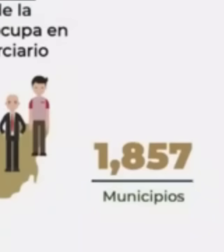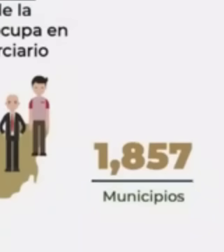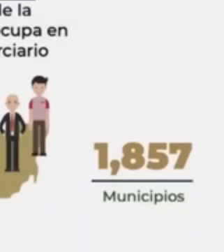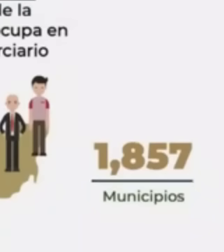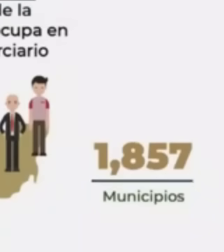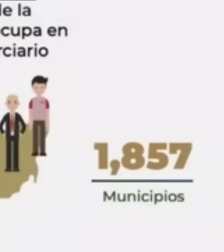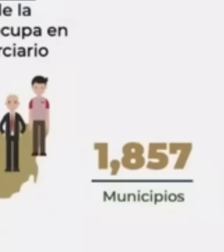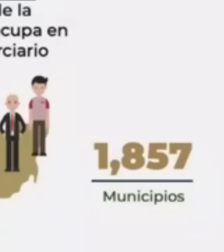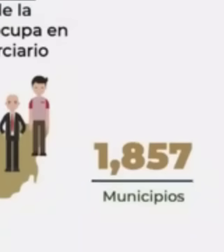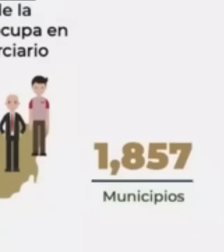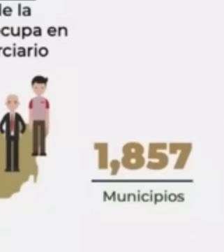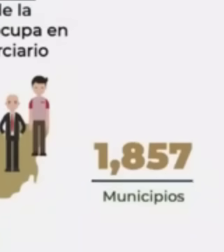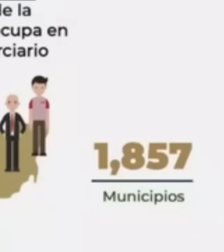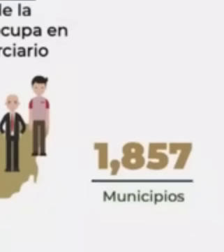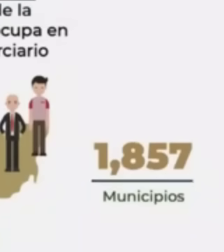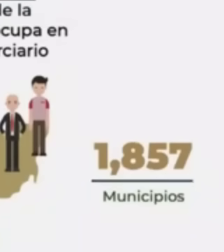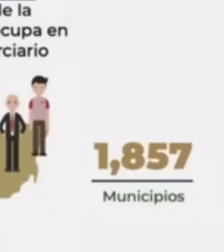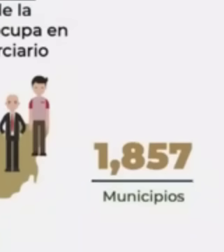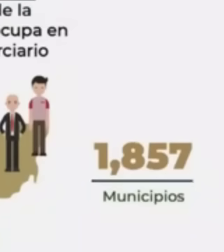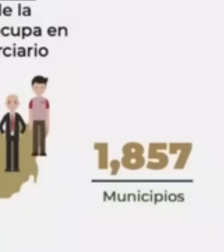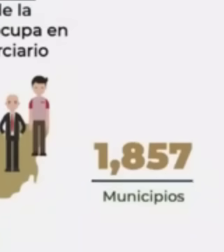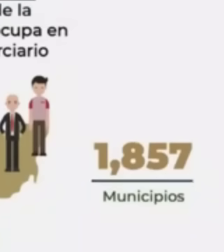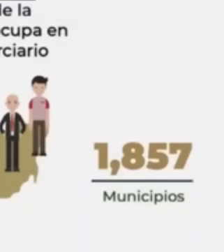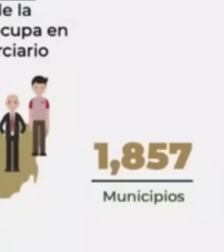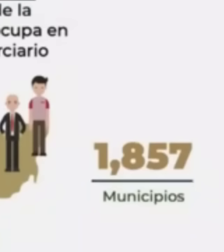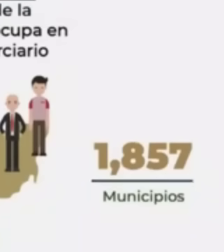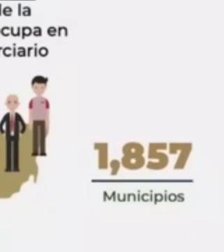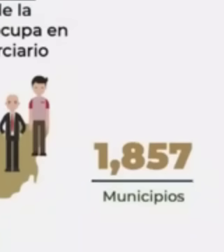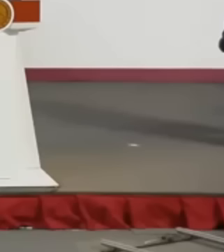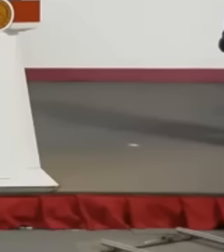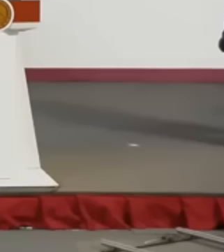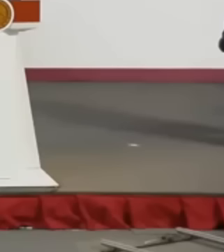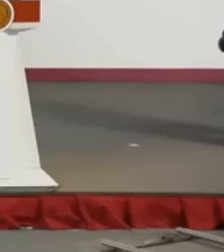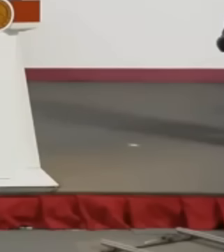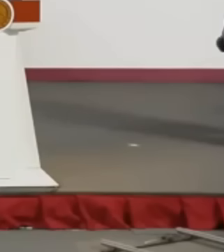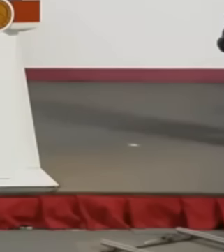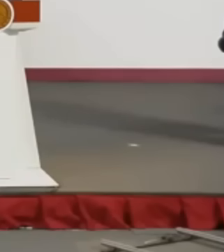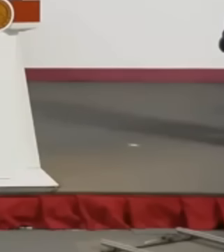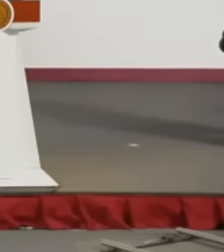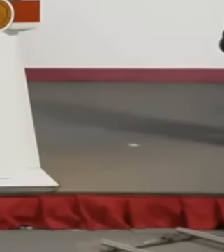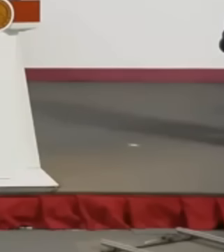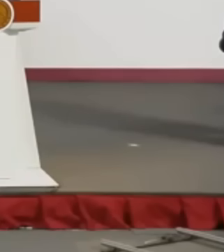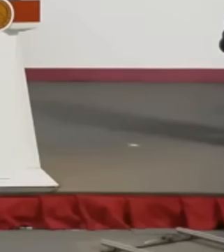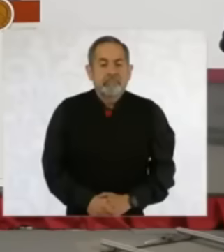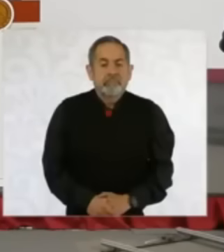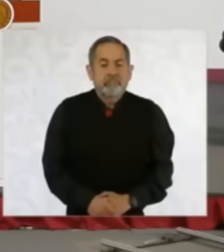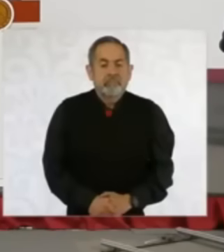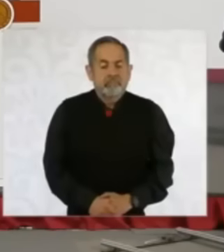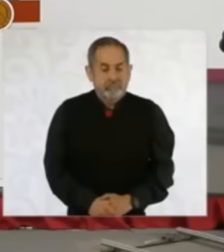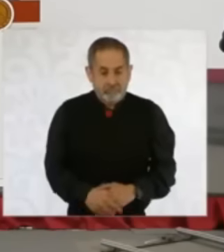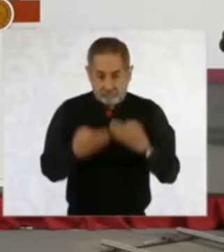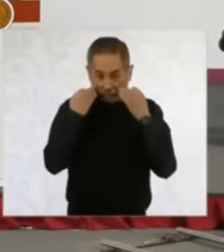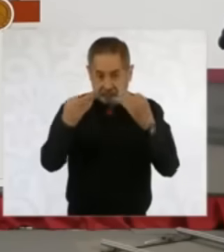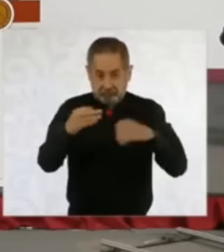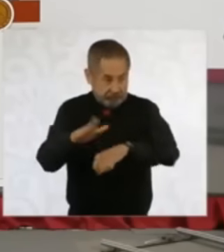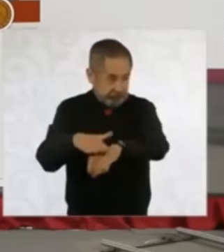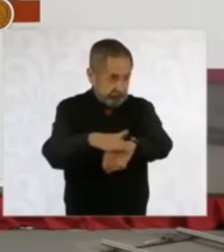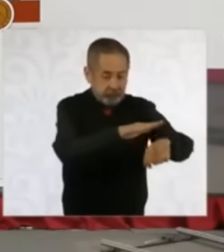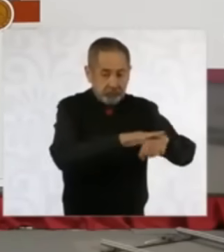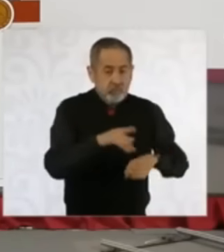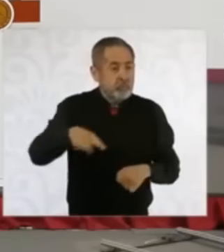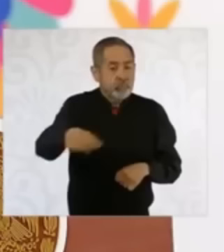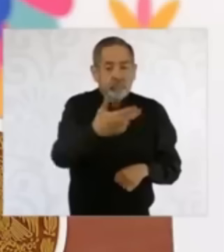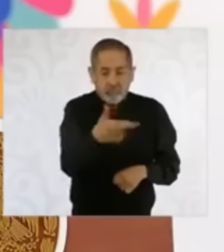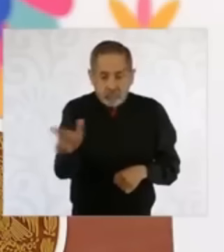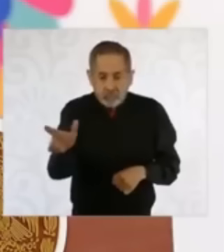Pues aquí les traemos los detalles es importante mencionar que los días sábados quedan elimin no se sabe exactamente por qué pero lo